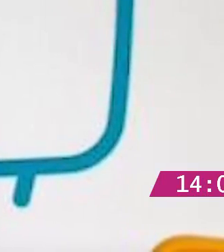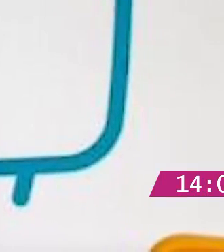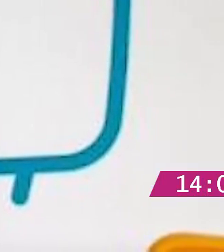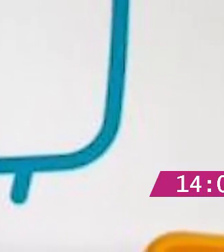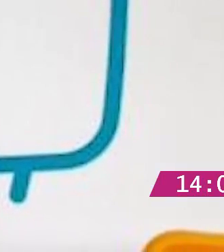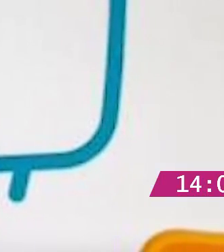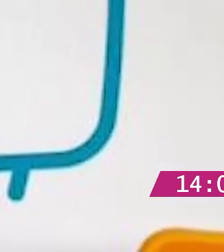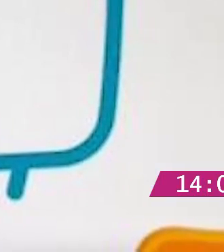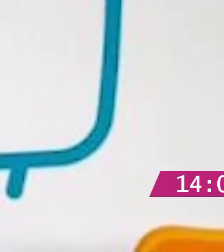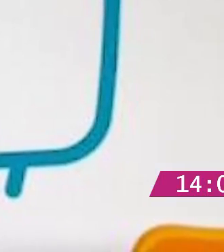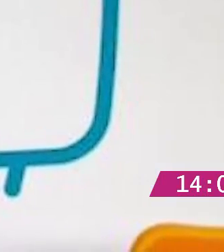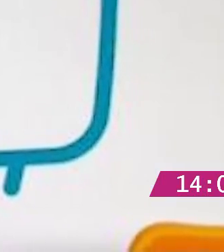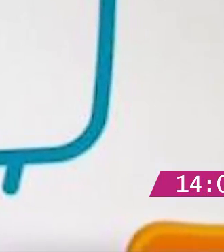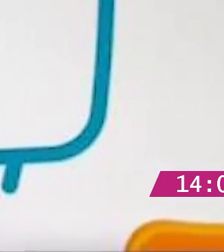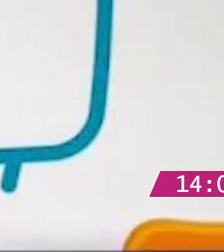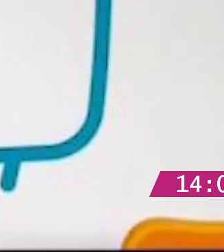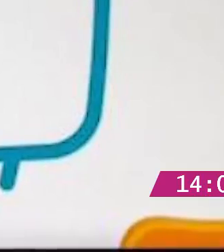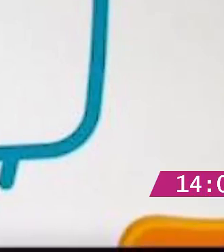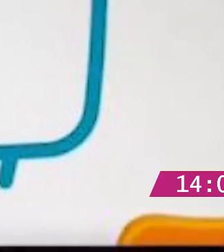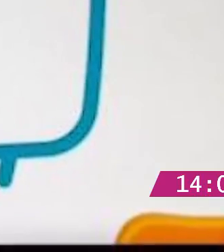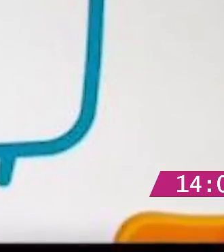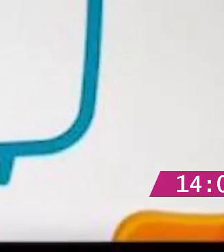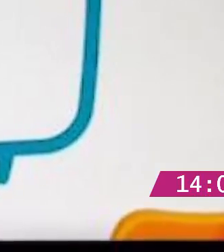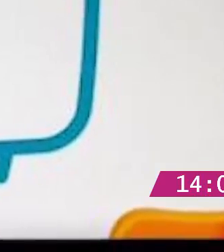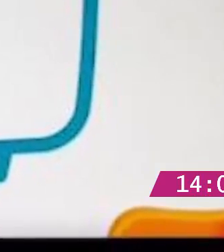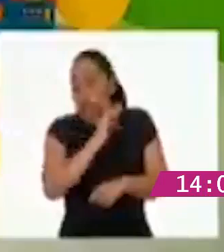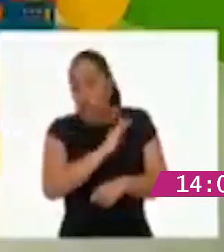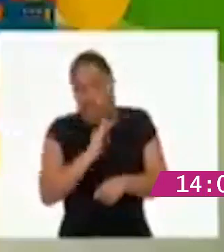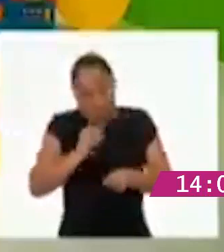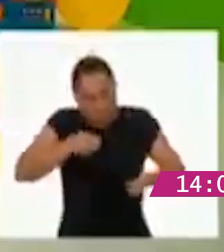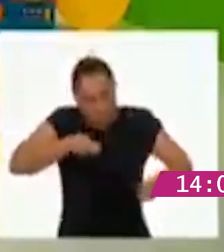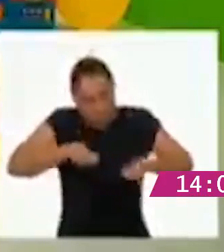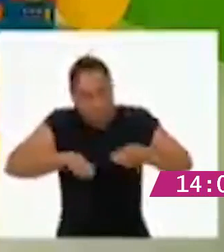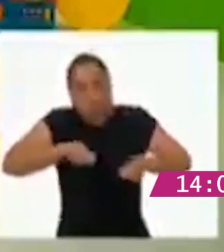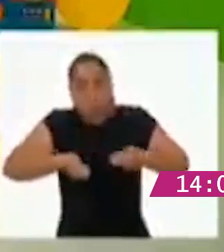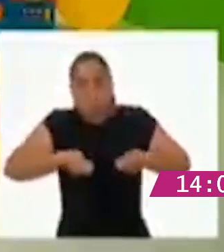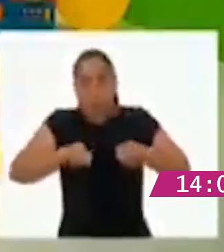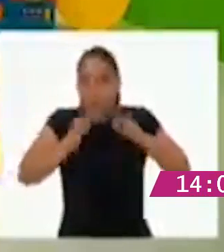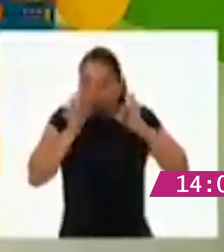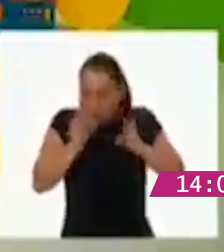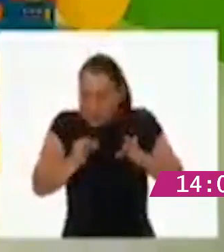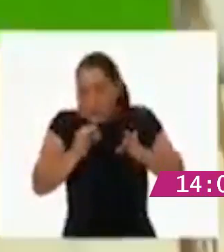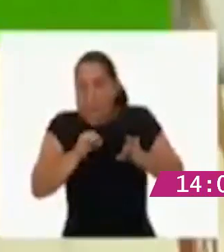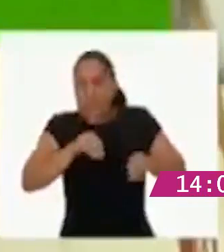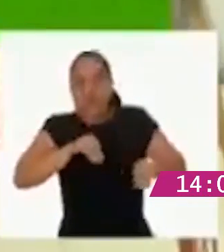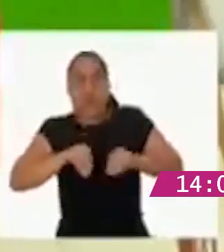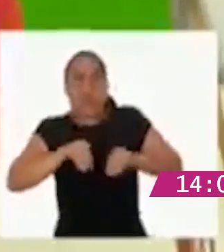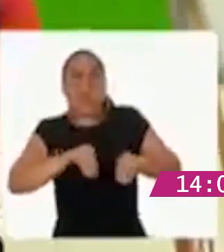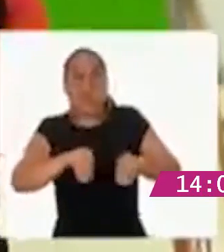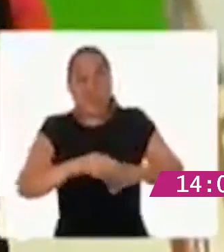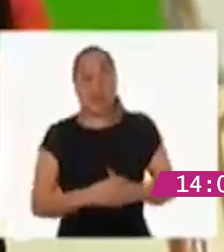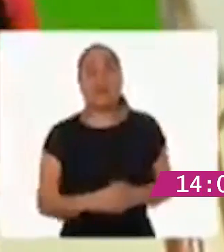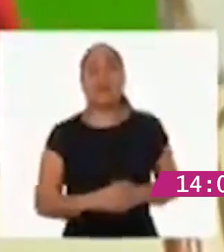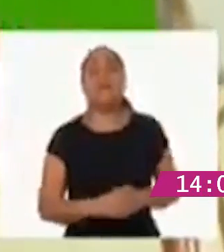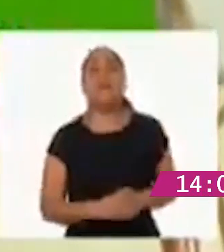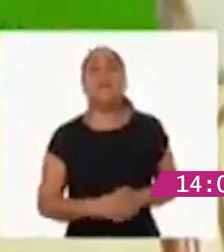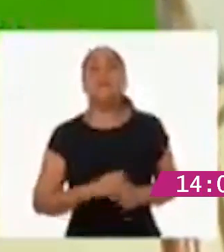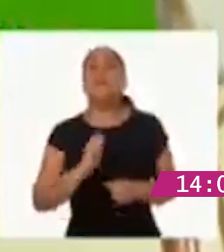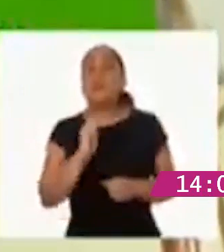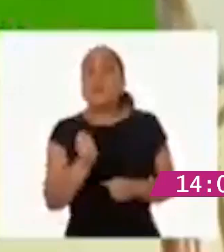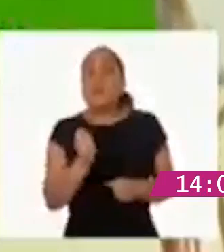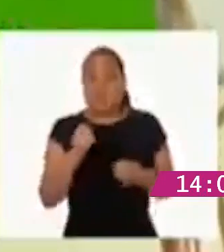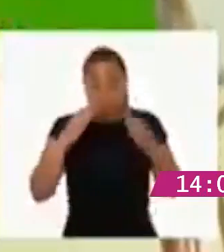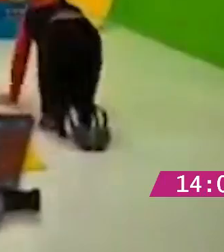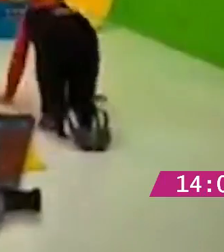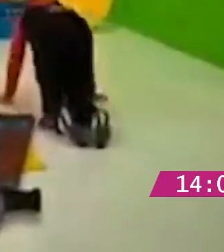propio, que consiste en dar clases en línea a estudiantes que cuenten con las herramientas necesarias para conectarse, pero también a quienes no cuentan